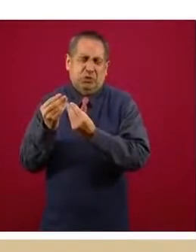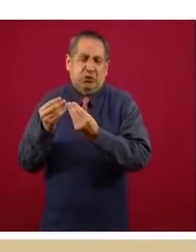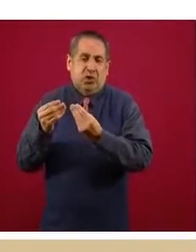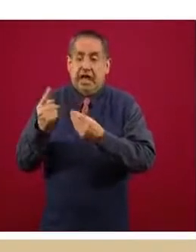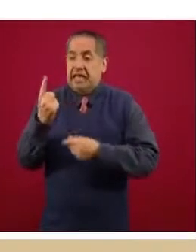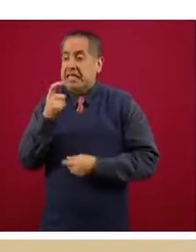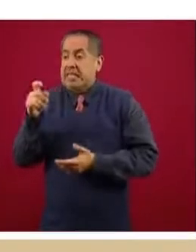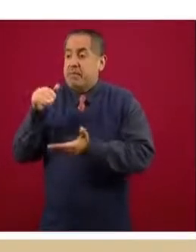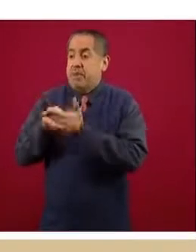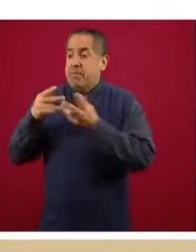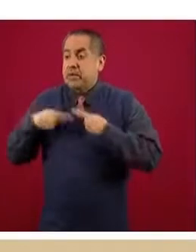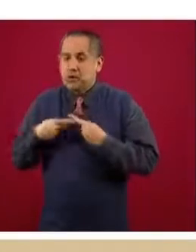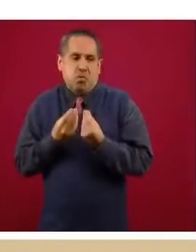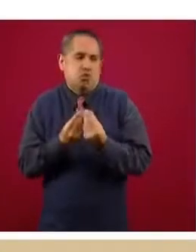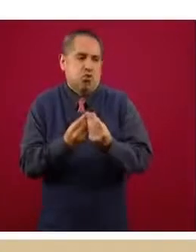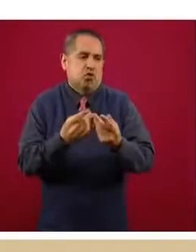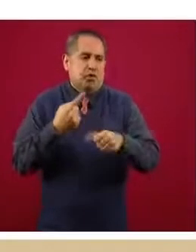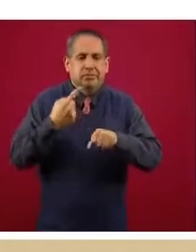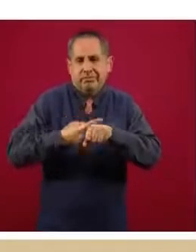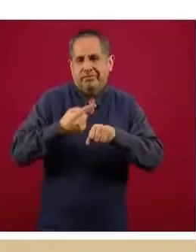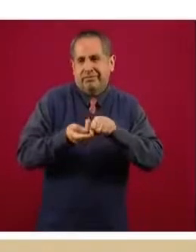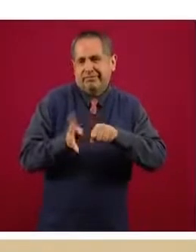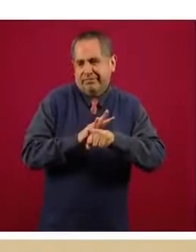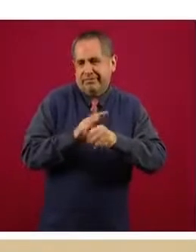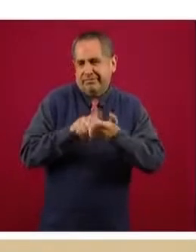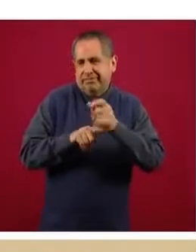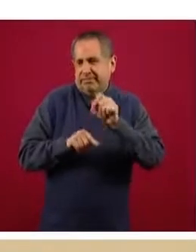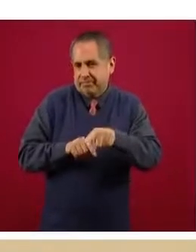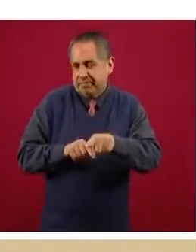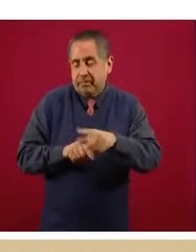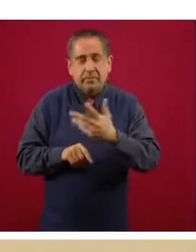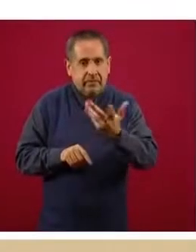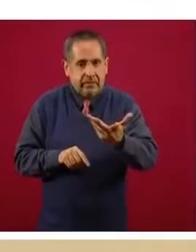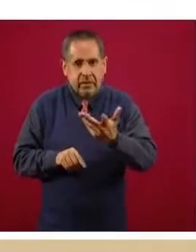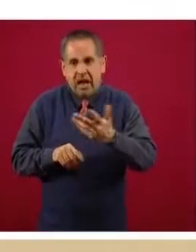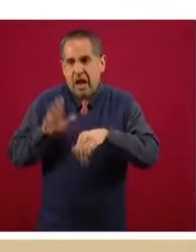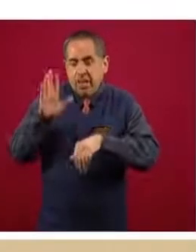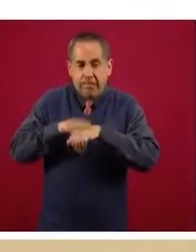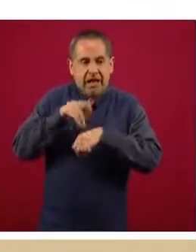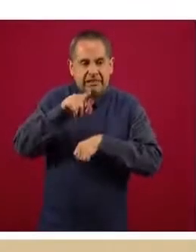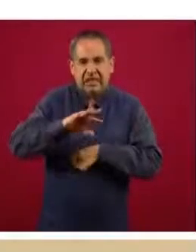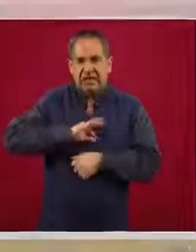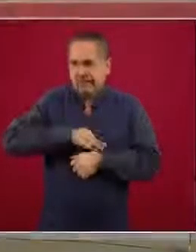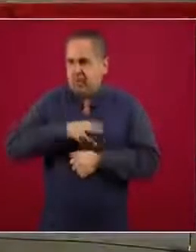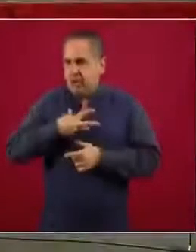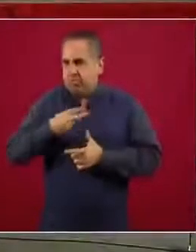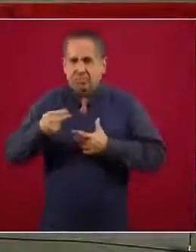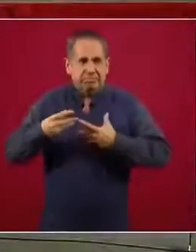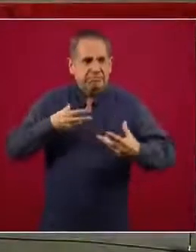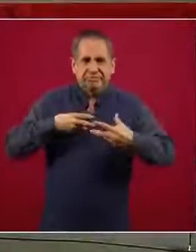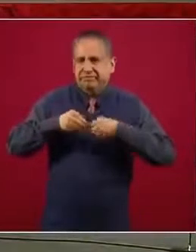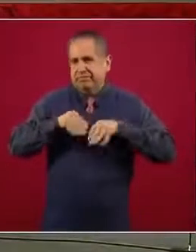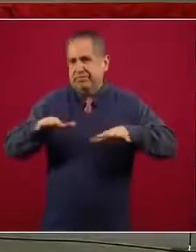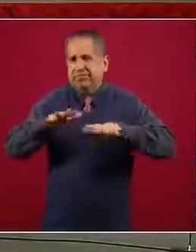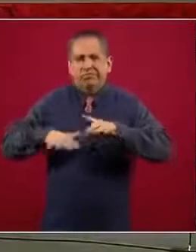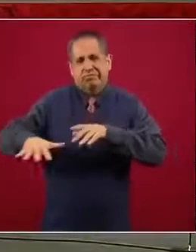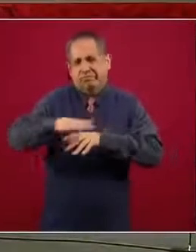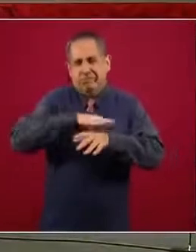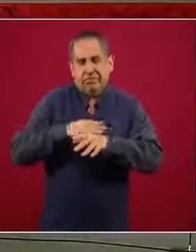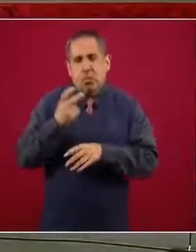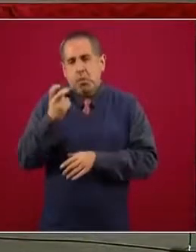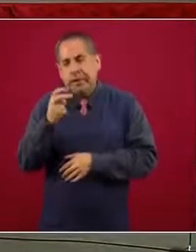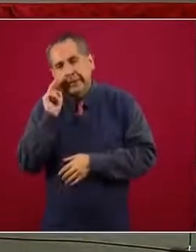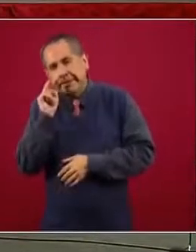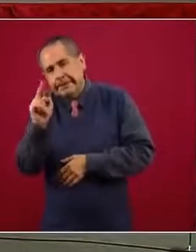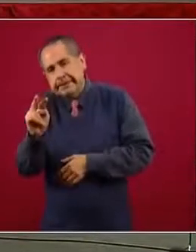100,000 habitantes y eso a su vez significa que tenemos más transmisión en la base poblacional. Por eso